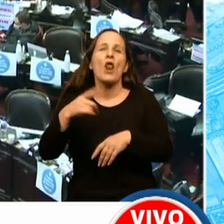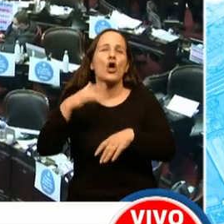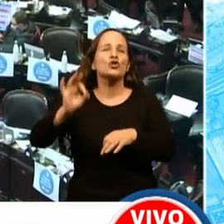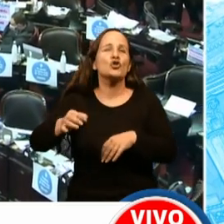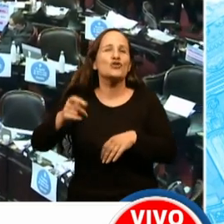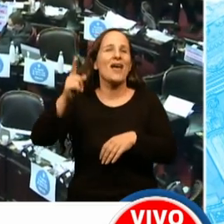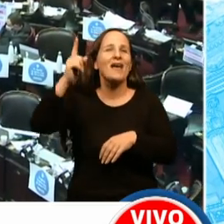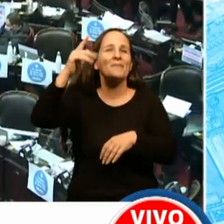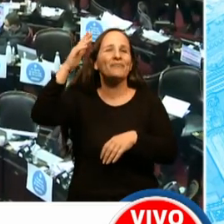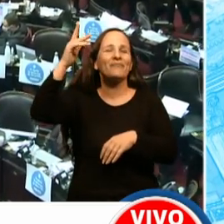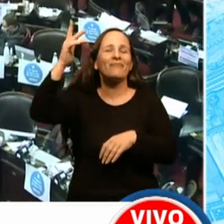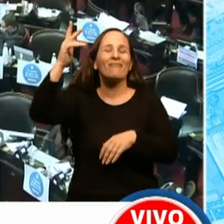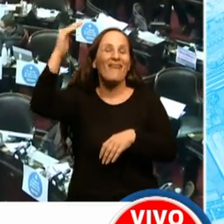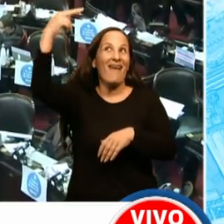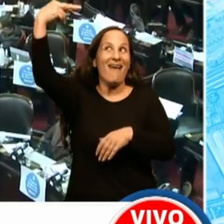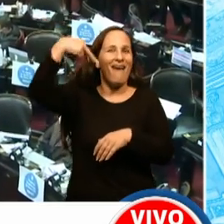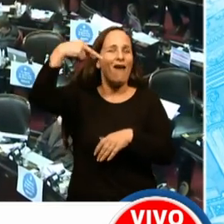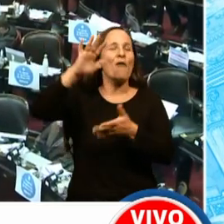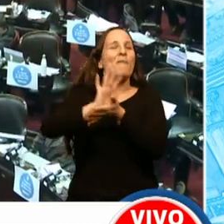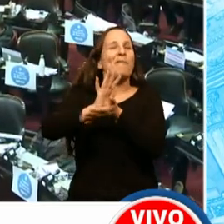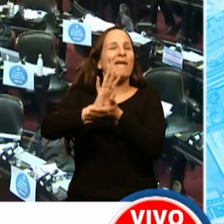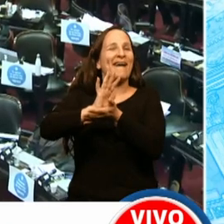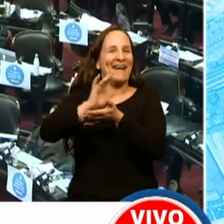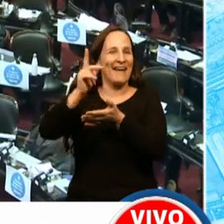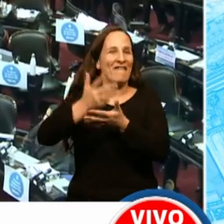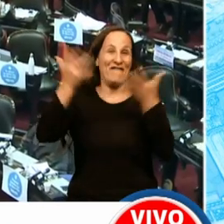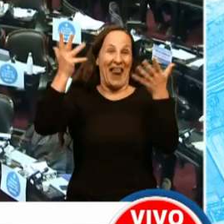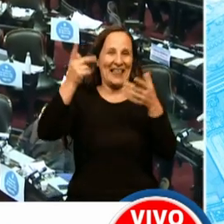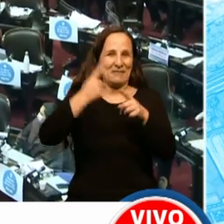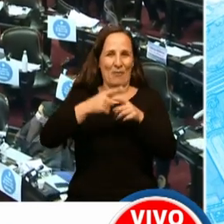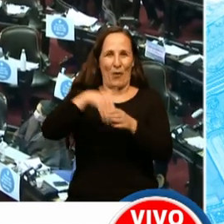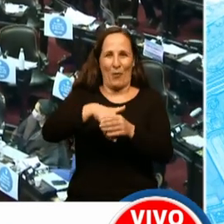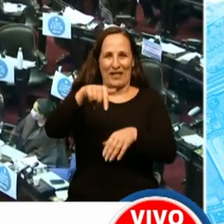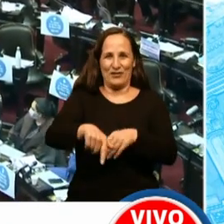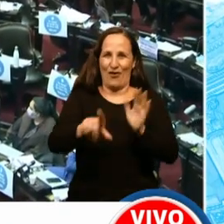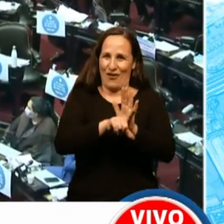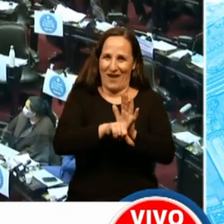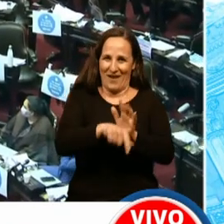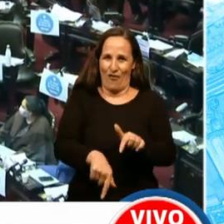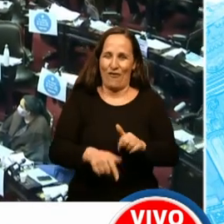está feliz porque hoy se está votando esta ley